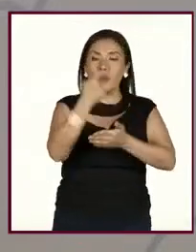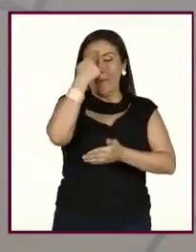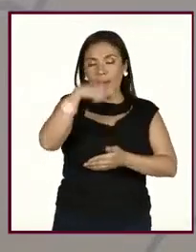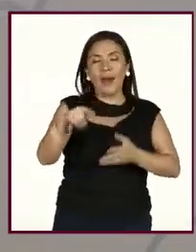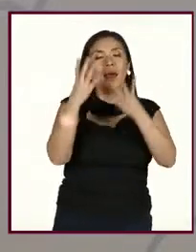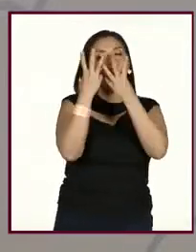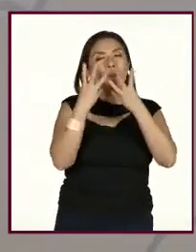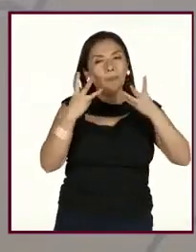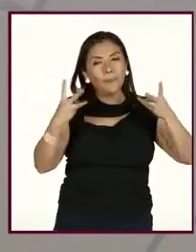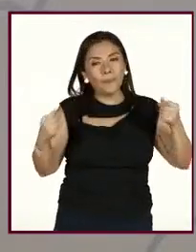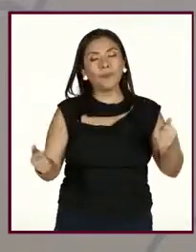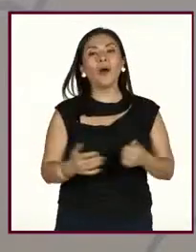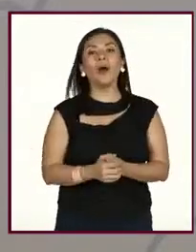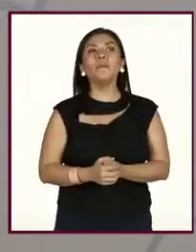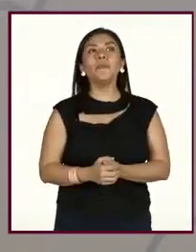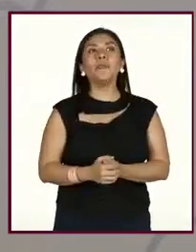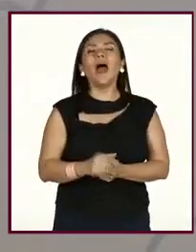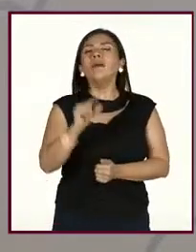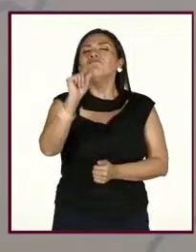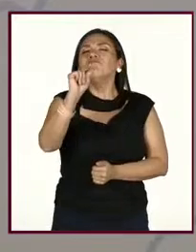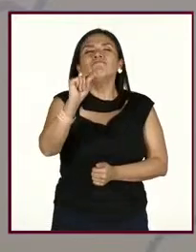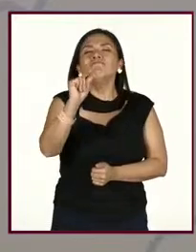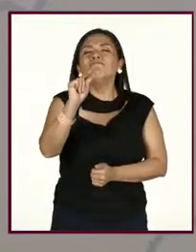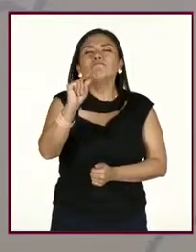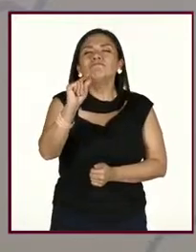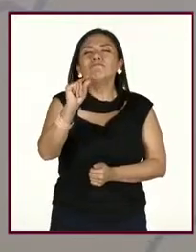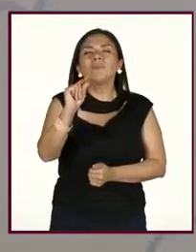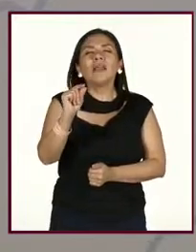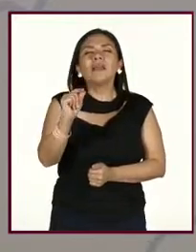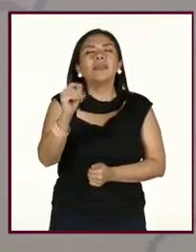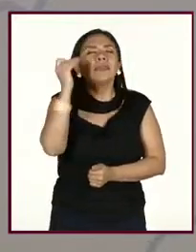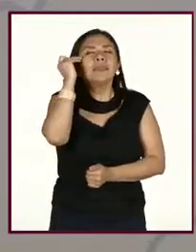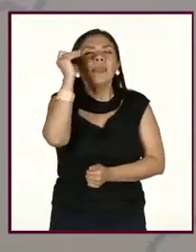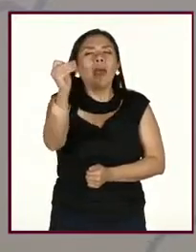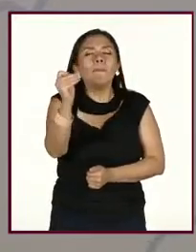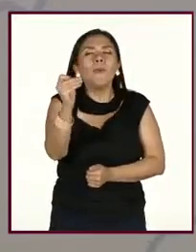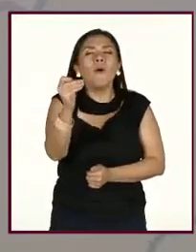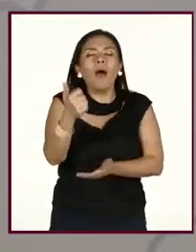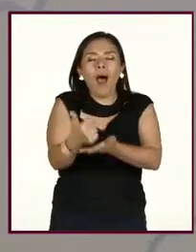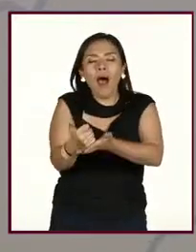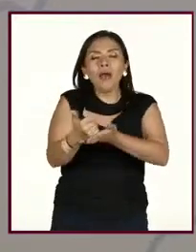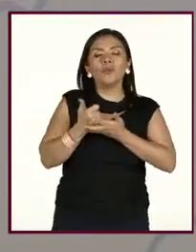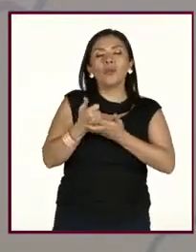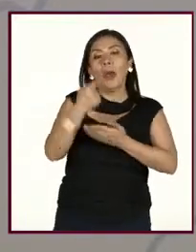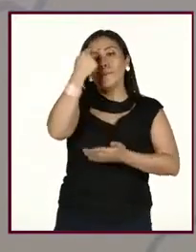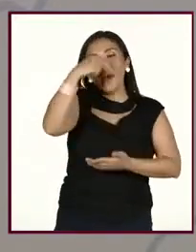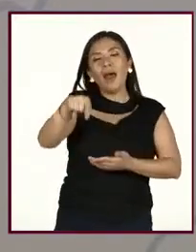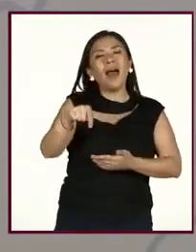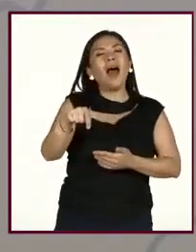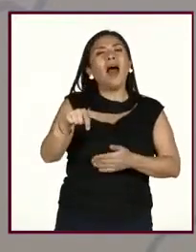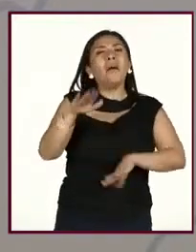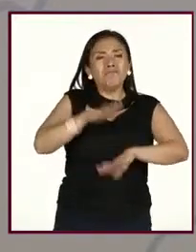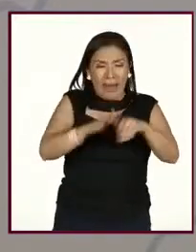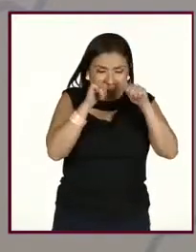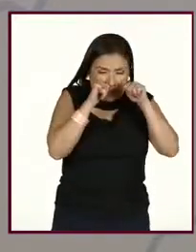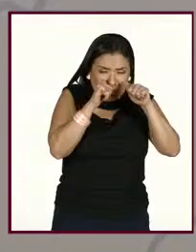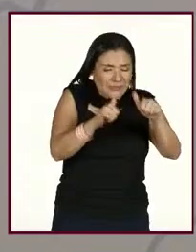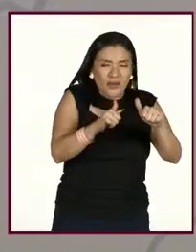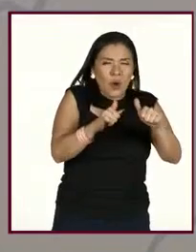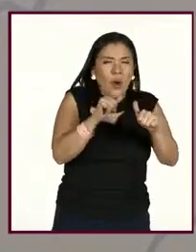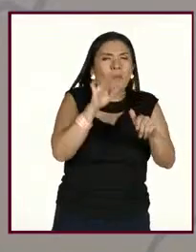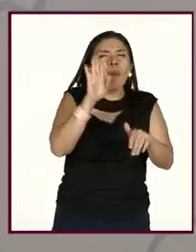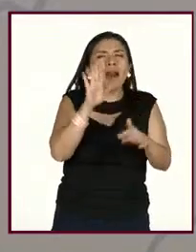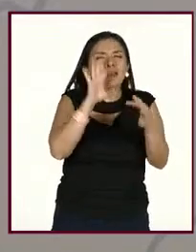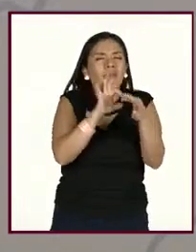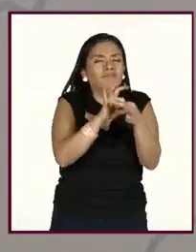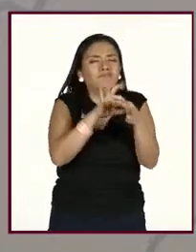estrés. Darse esos minutos de desconexión, digamos, ¿no? Cada